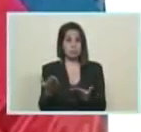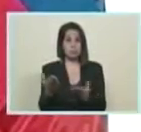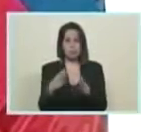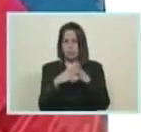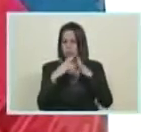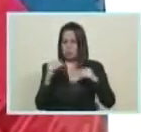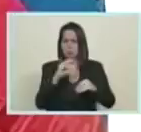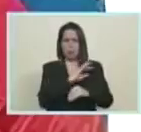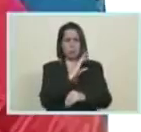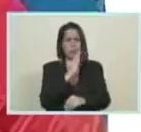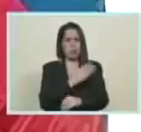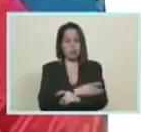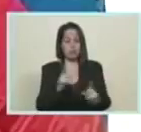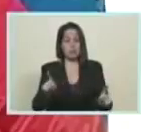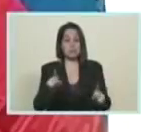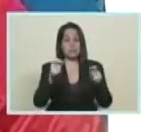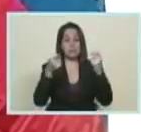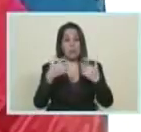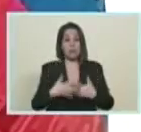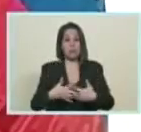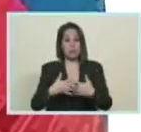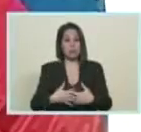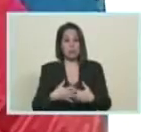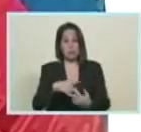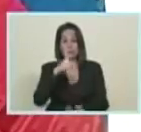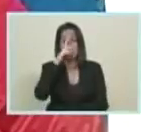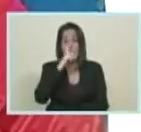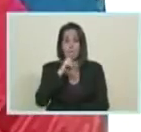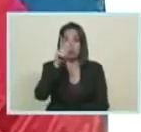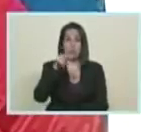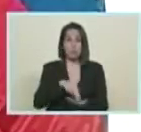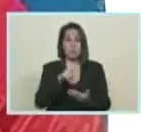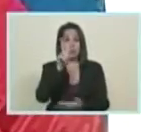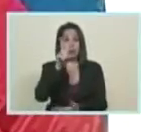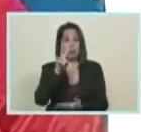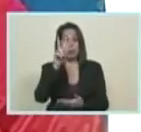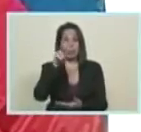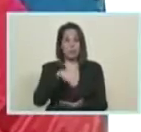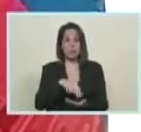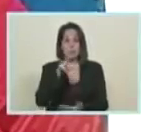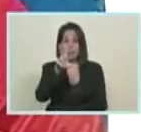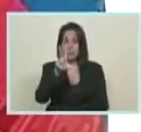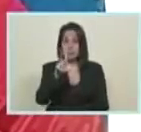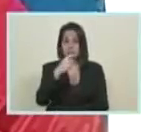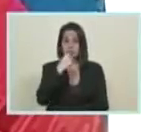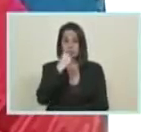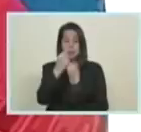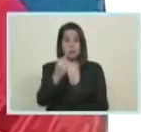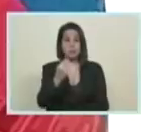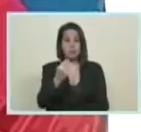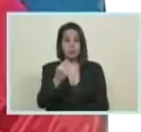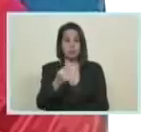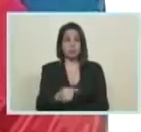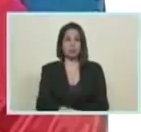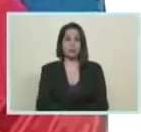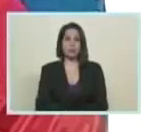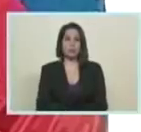todo el poder para recuperar la industria en aquel año 2002-2003, yo le digo a usted,